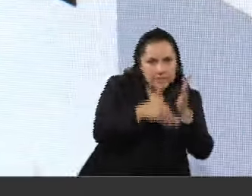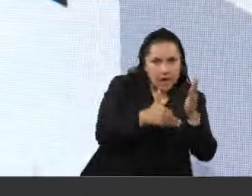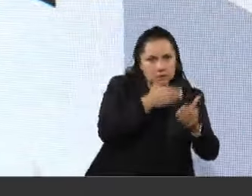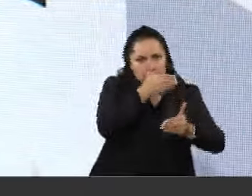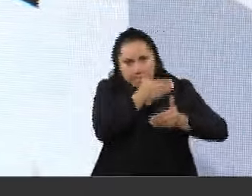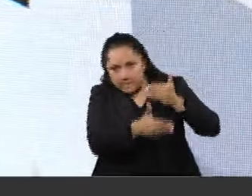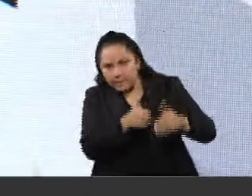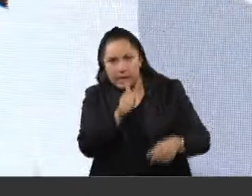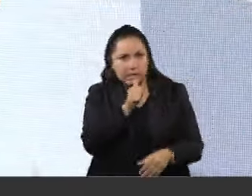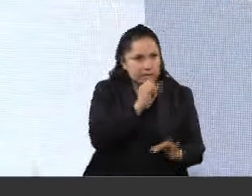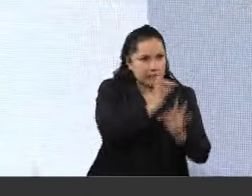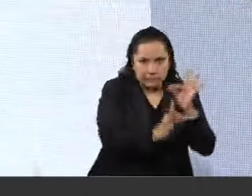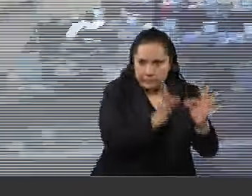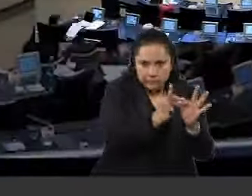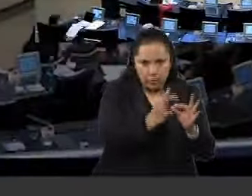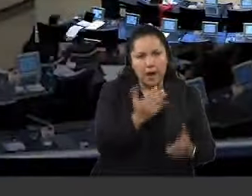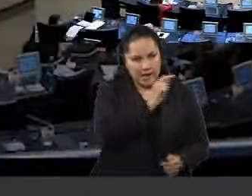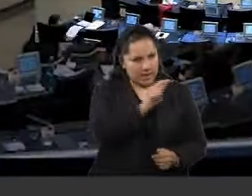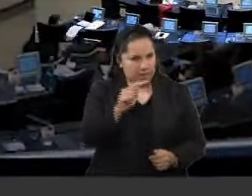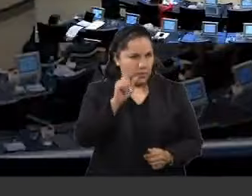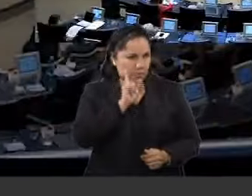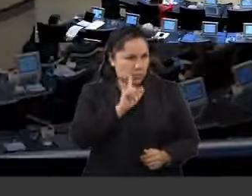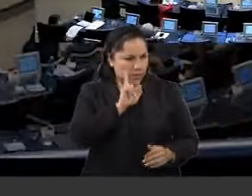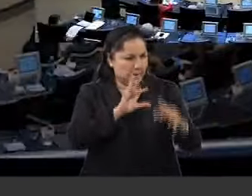qué. Escuchemos.